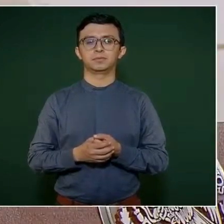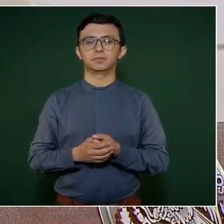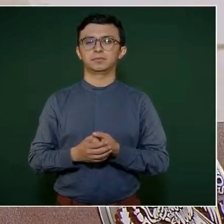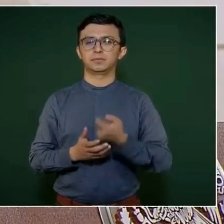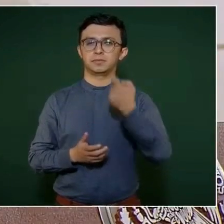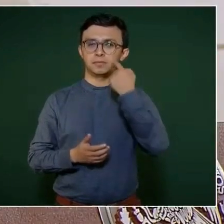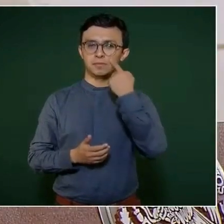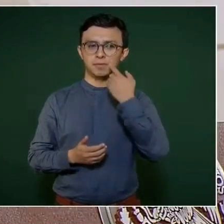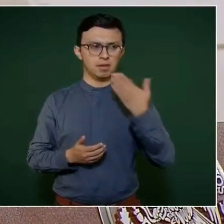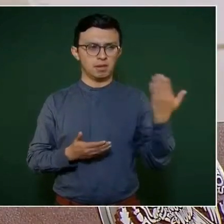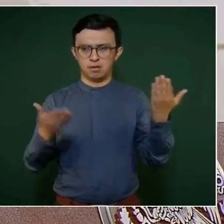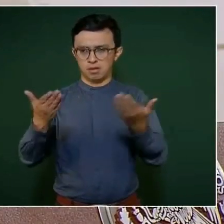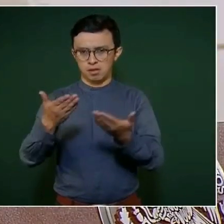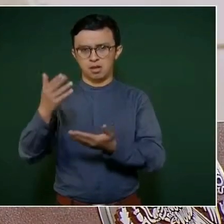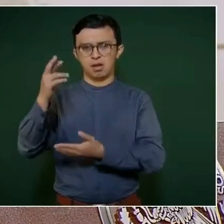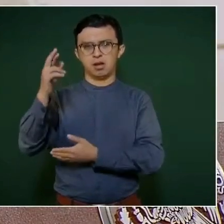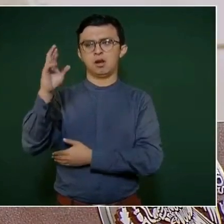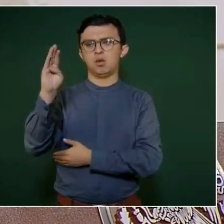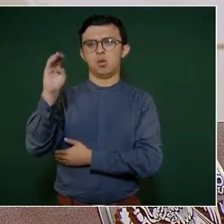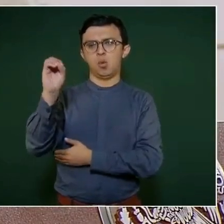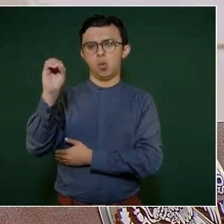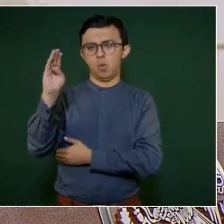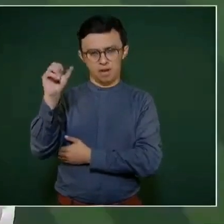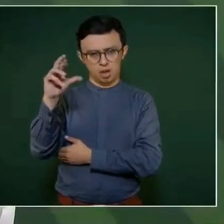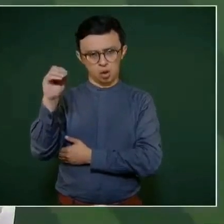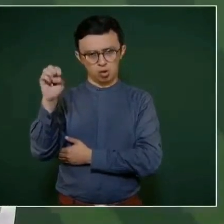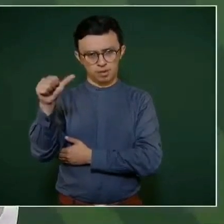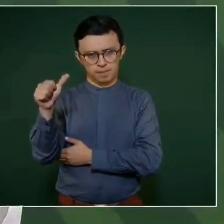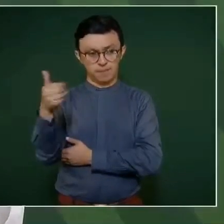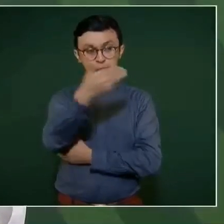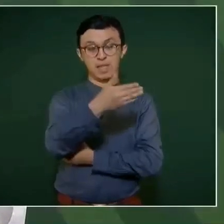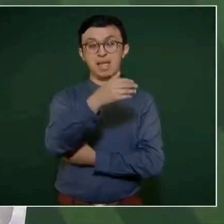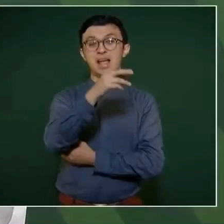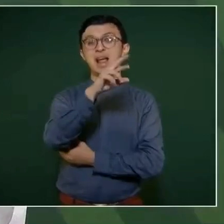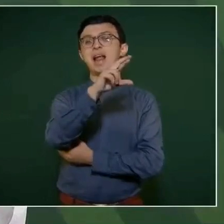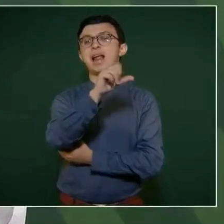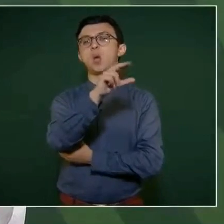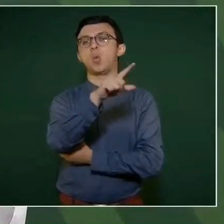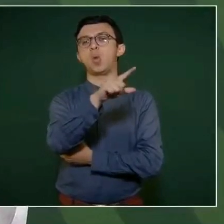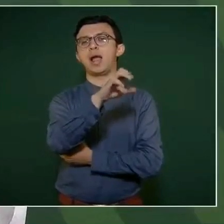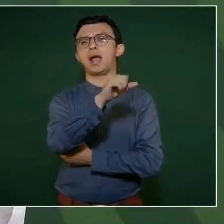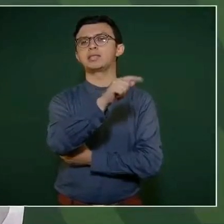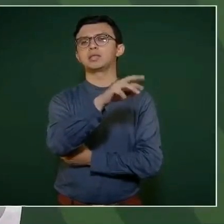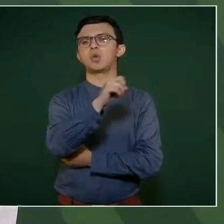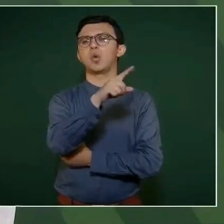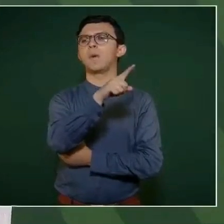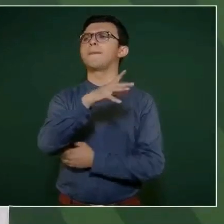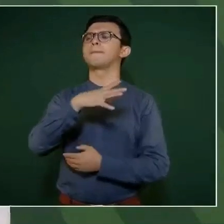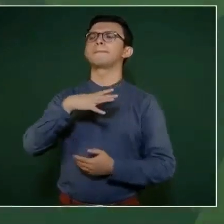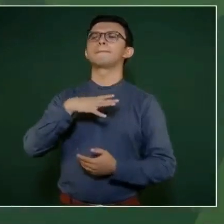Leandro Rovirosa. Y Raúl le dice,